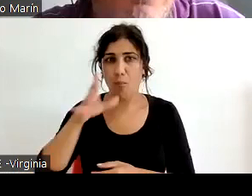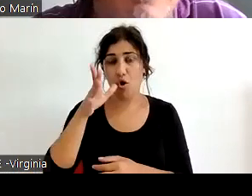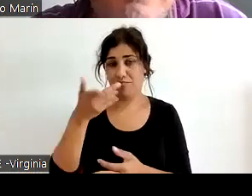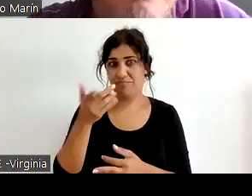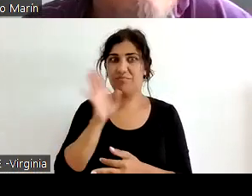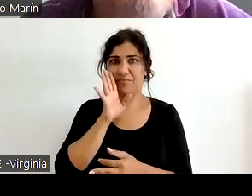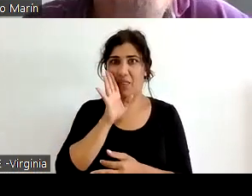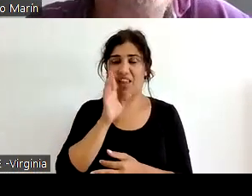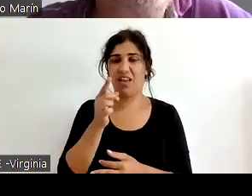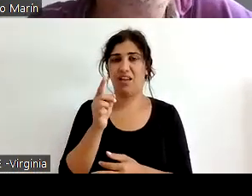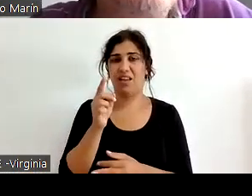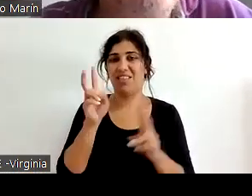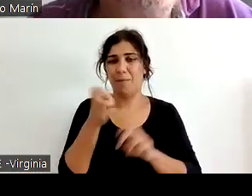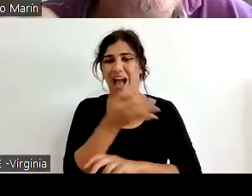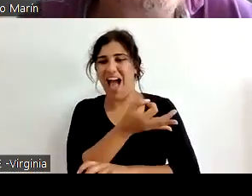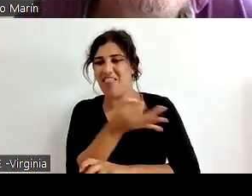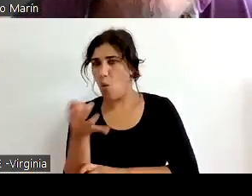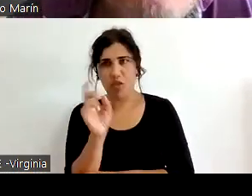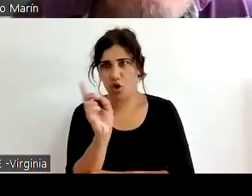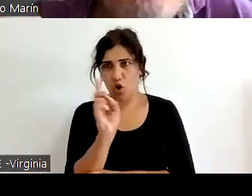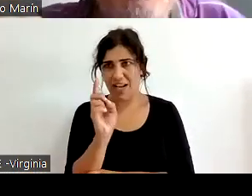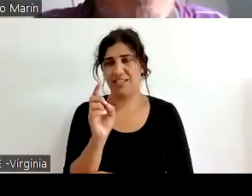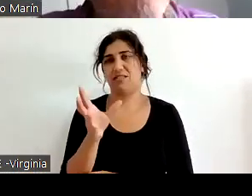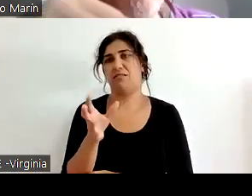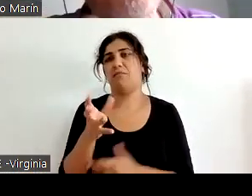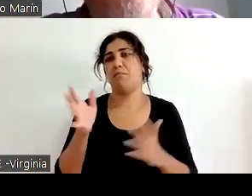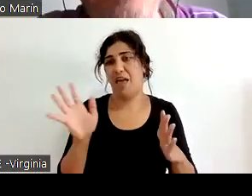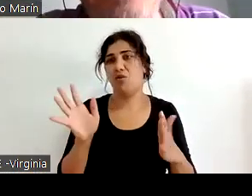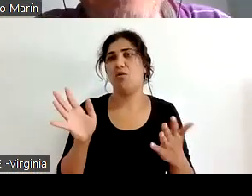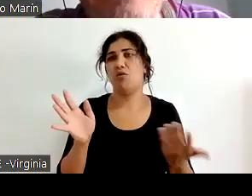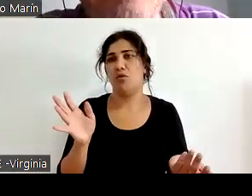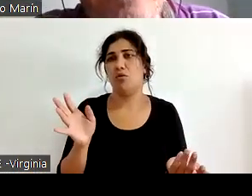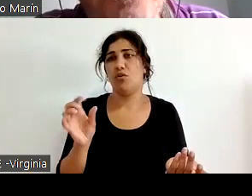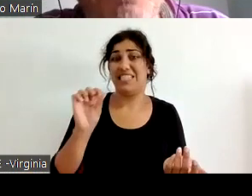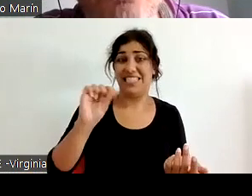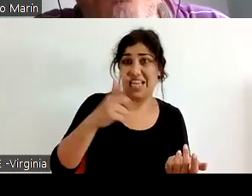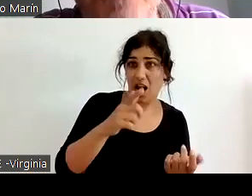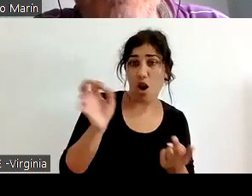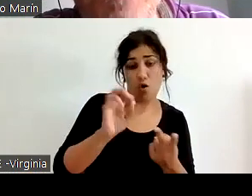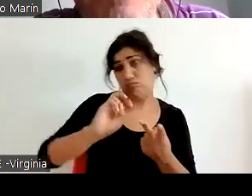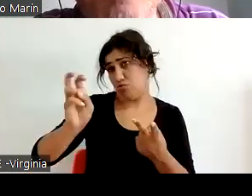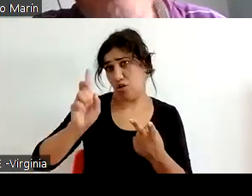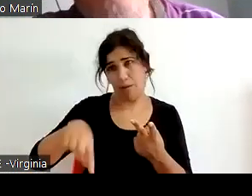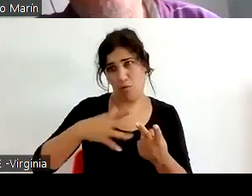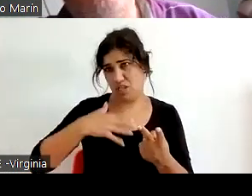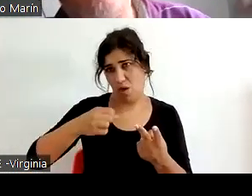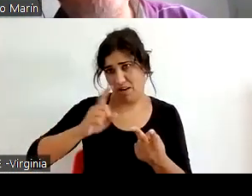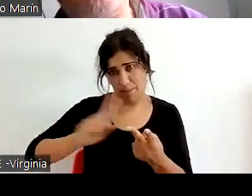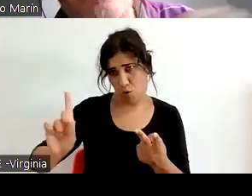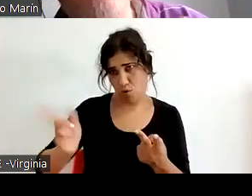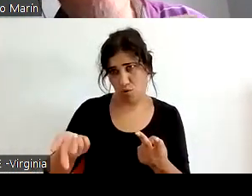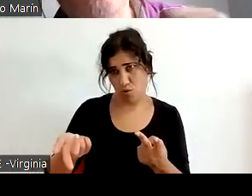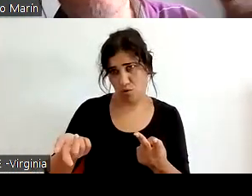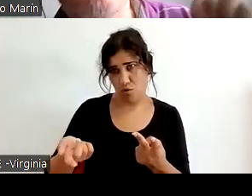comentaba, quizás el que destaca más es la sal, pero hay algunos otros que en exceso tampoco son saludables, hacen